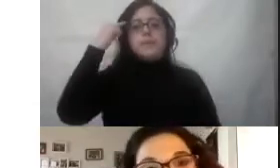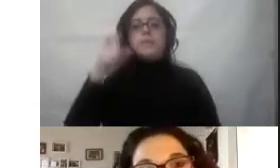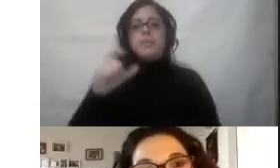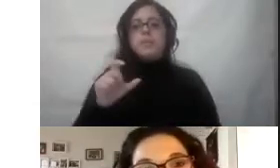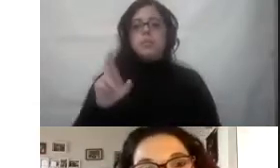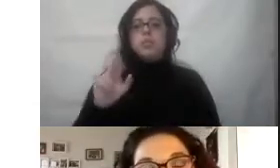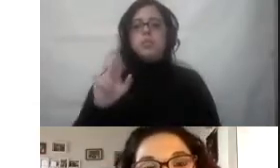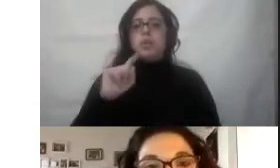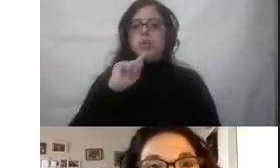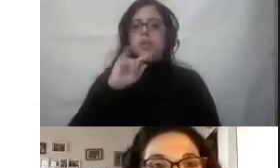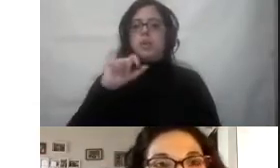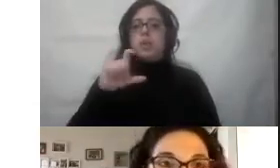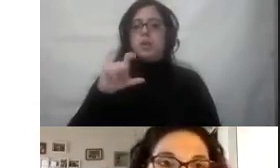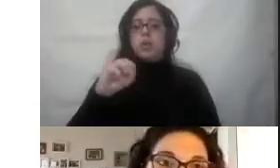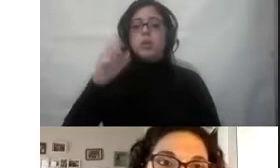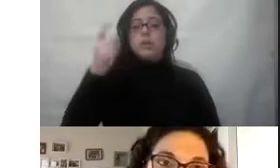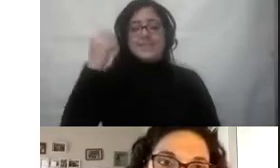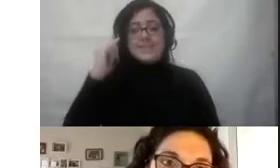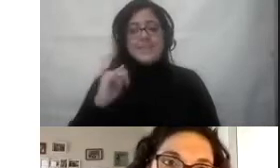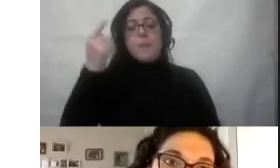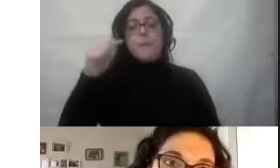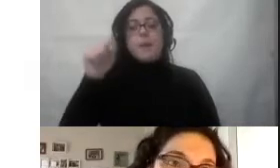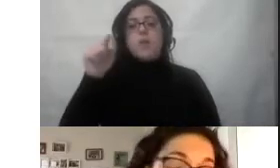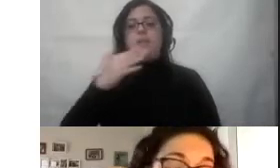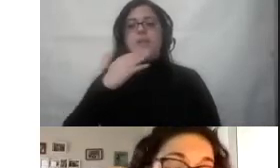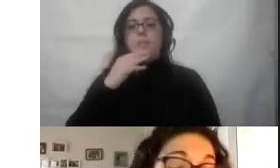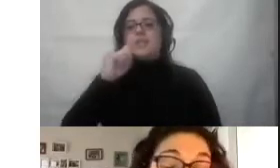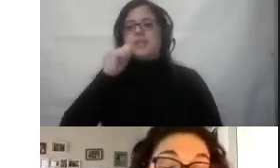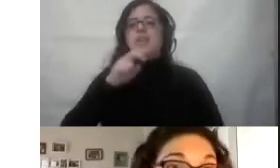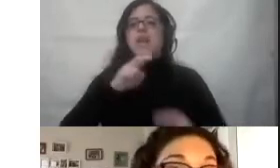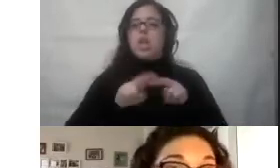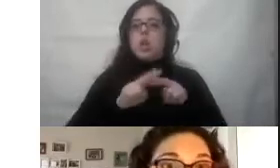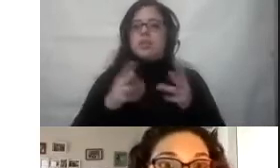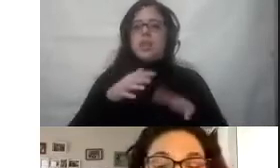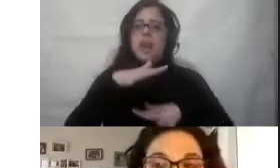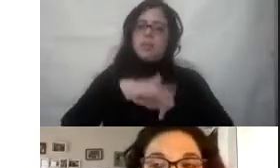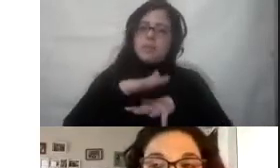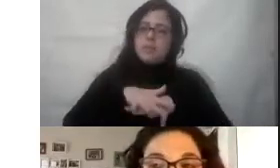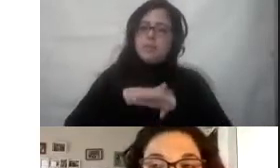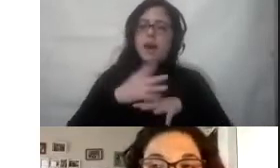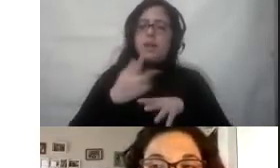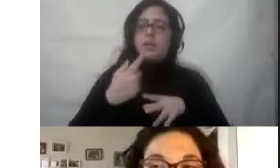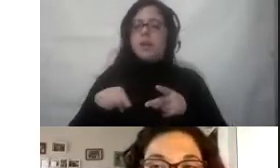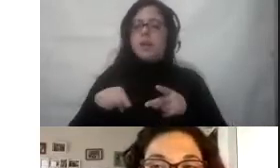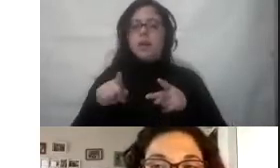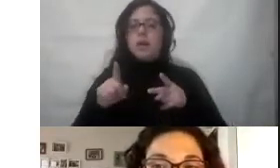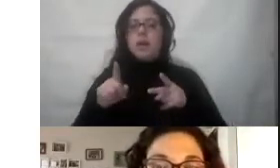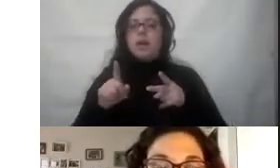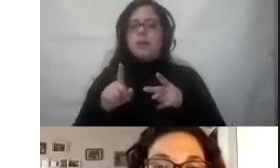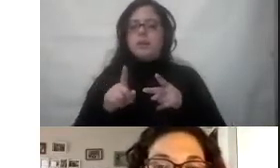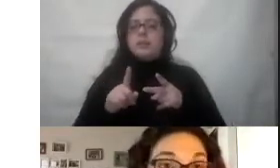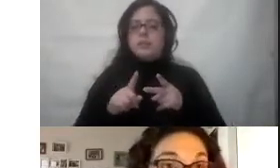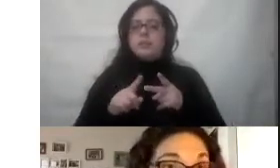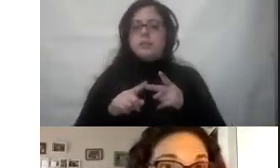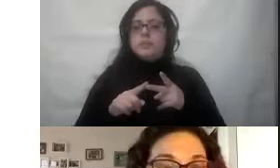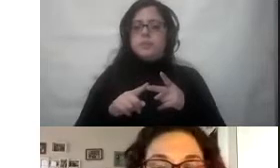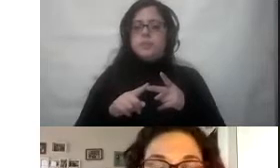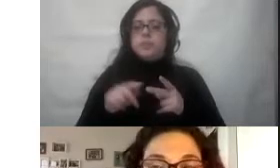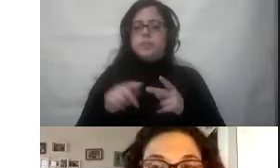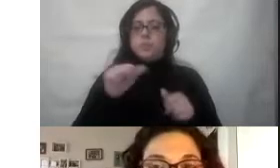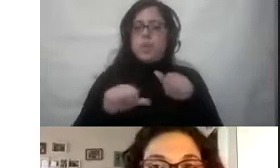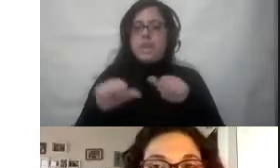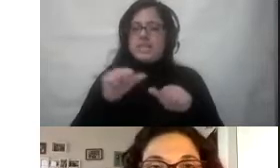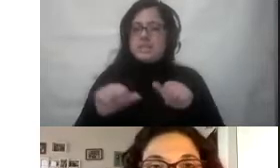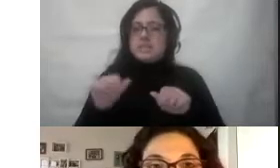pero el pensamiento crítico lo desarrolla también la economía, o sea, perdón, la matemática, ¿verdad? Lo desarrolla las ciencias en